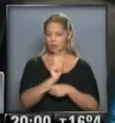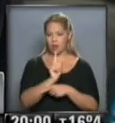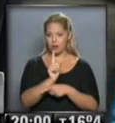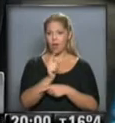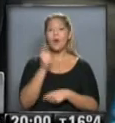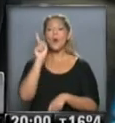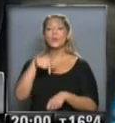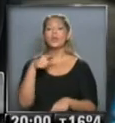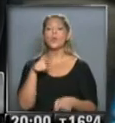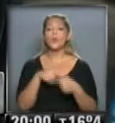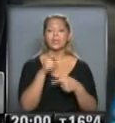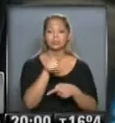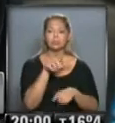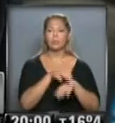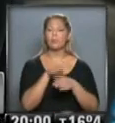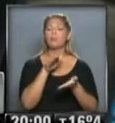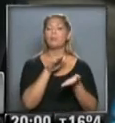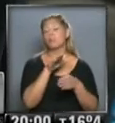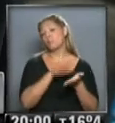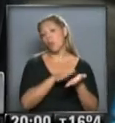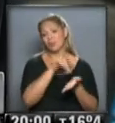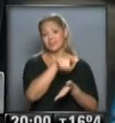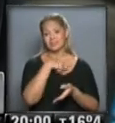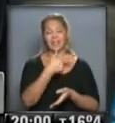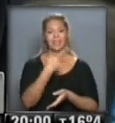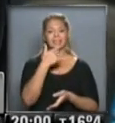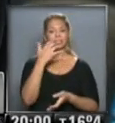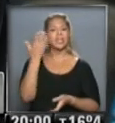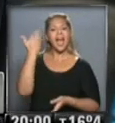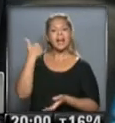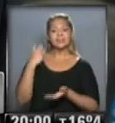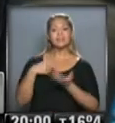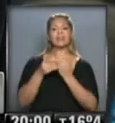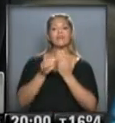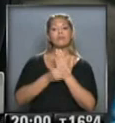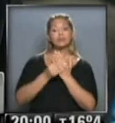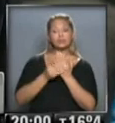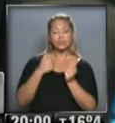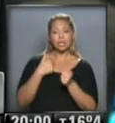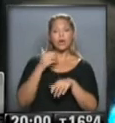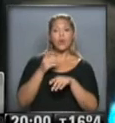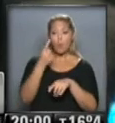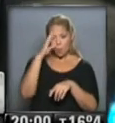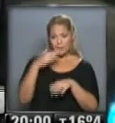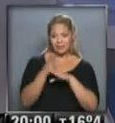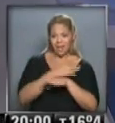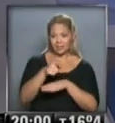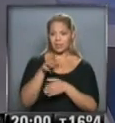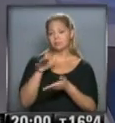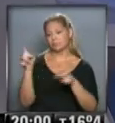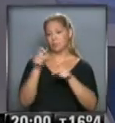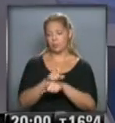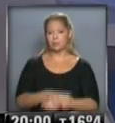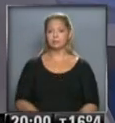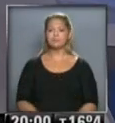Sturzenegger, que además era funcionario hasta un mes antes de que se produjera esa catástrofe.